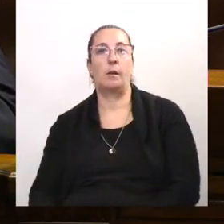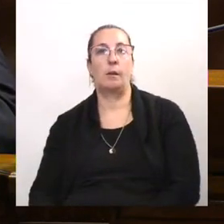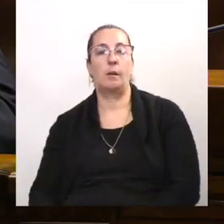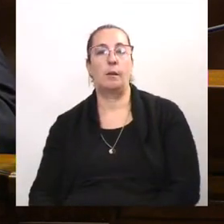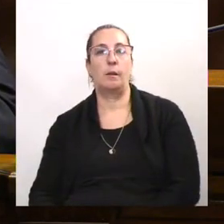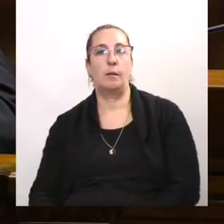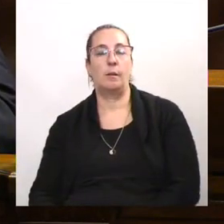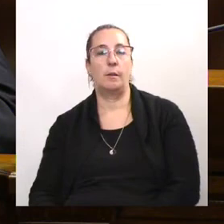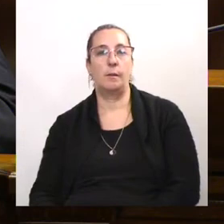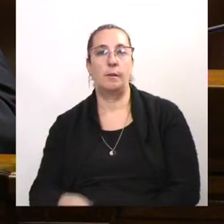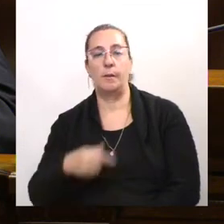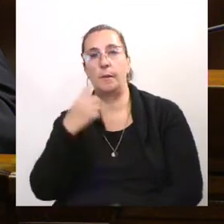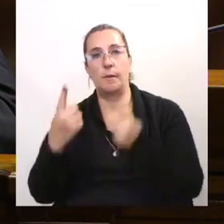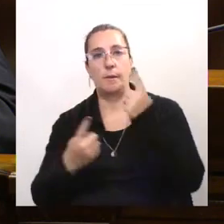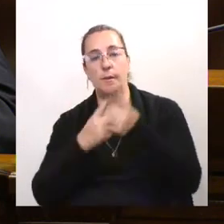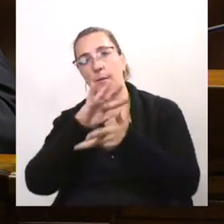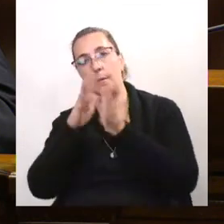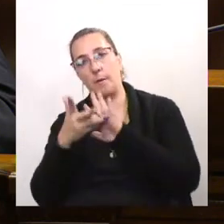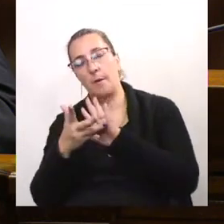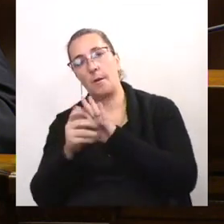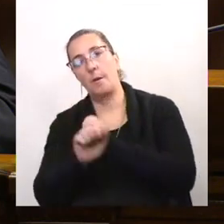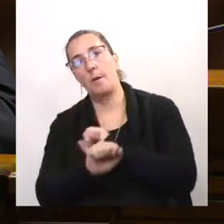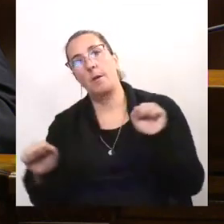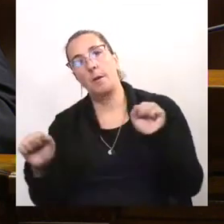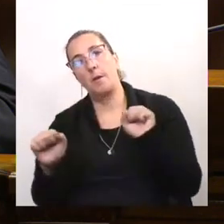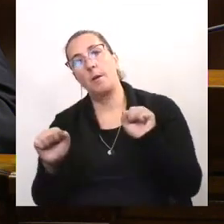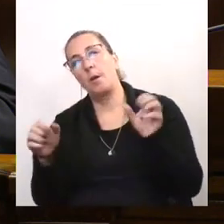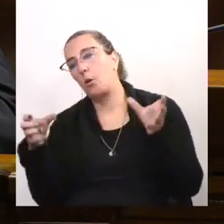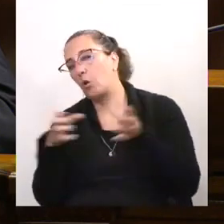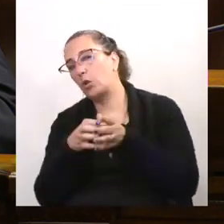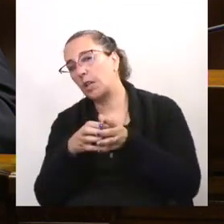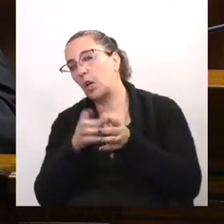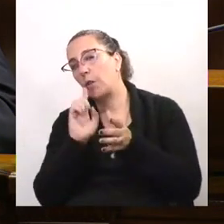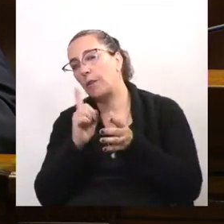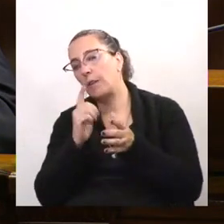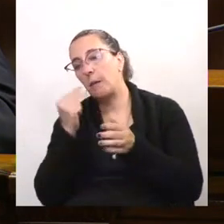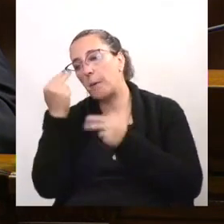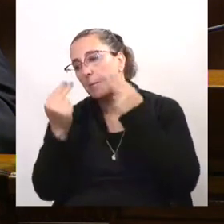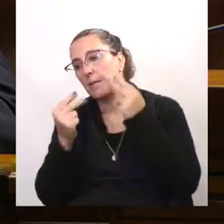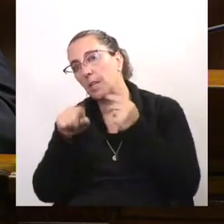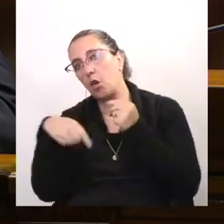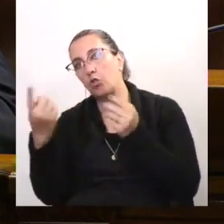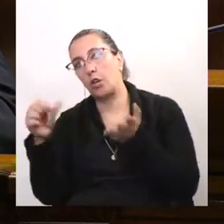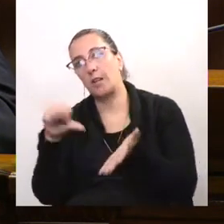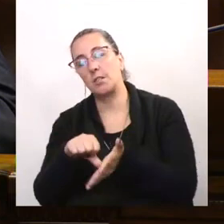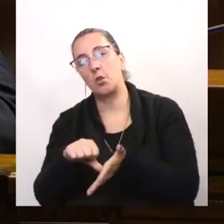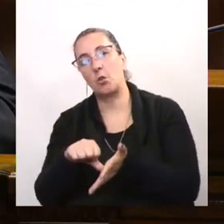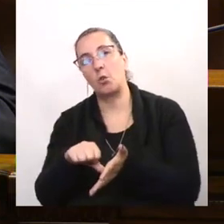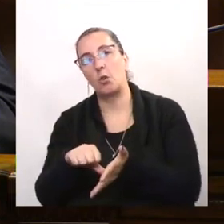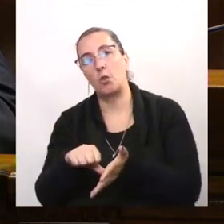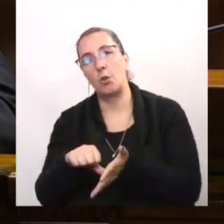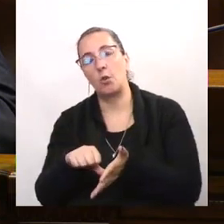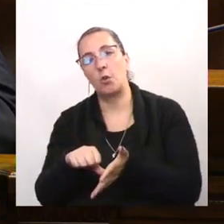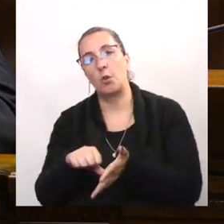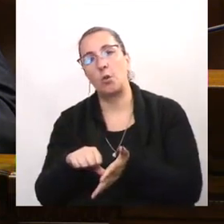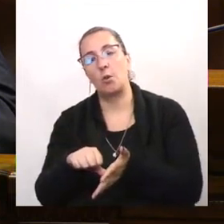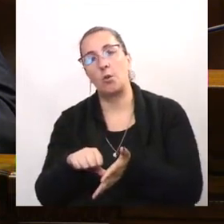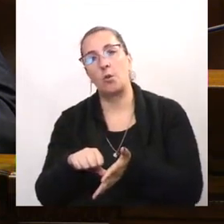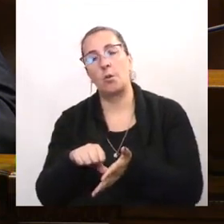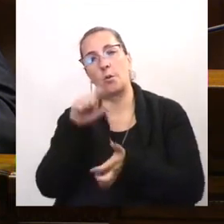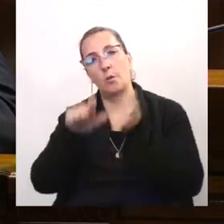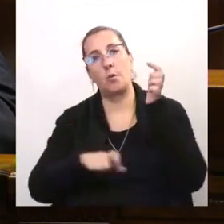de determinada manera, la Corte no debería permitir que otra nación, o sea, las personas que